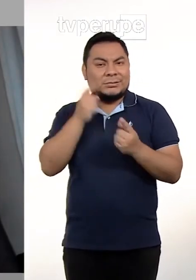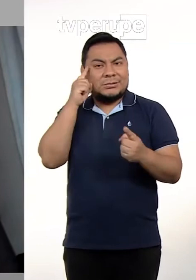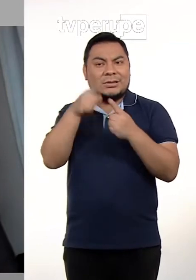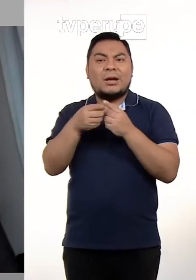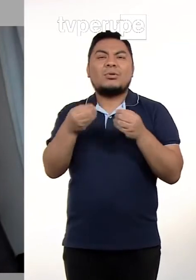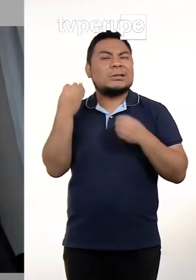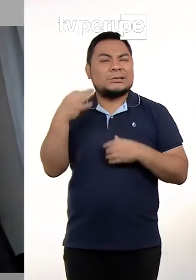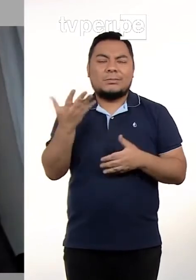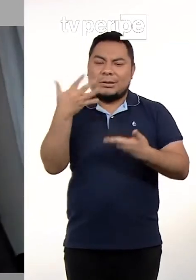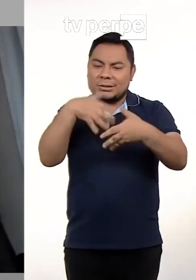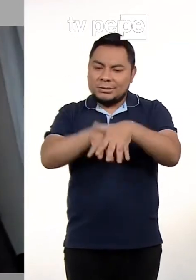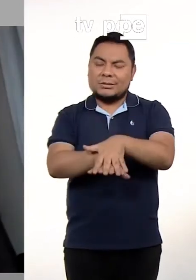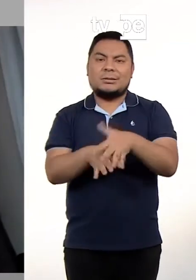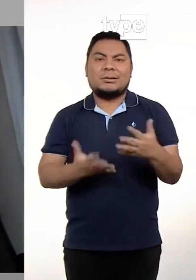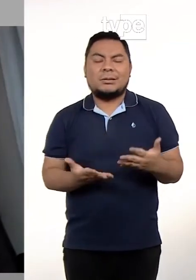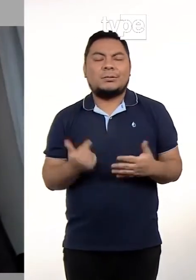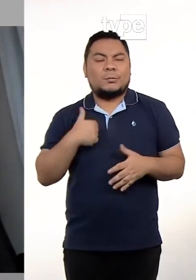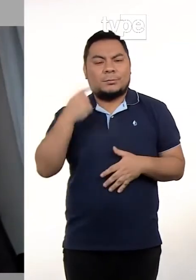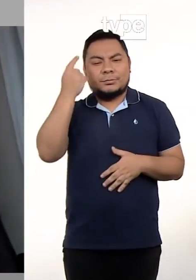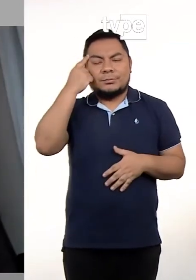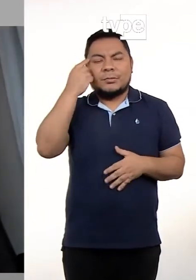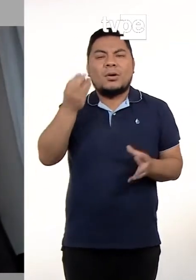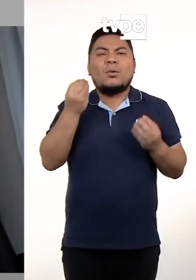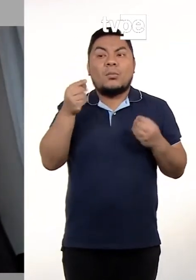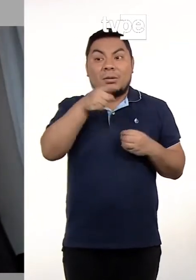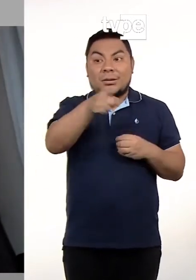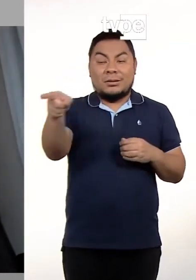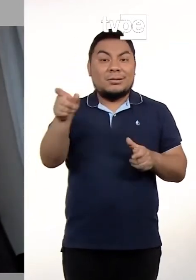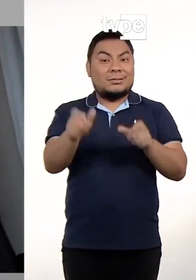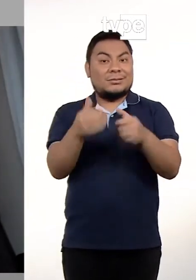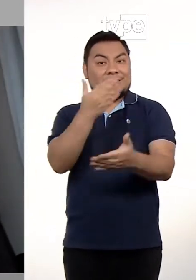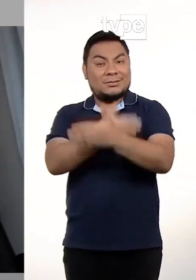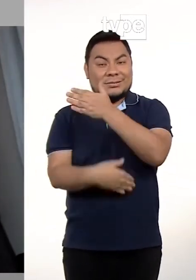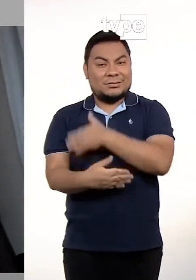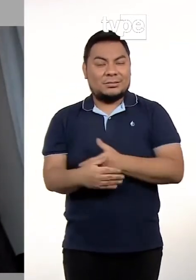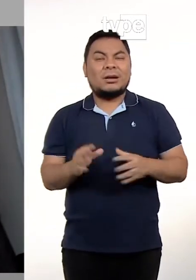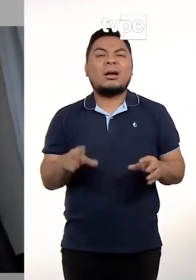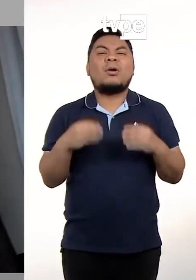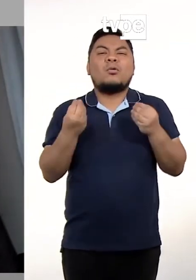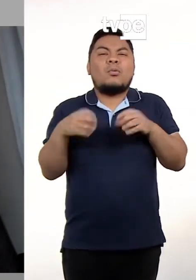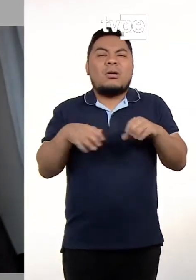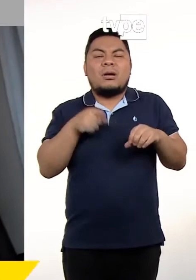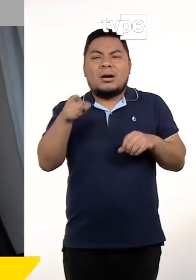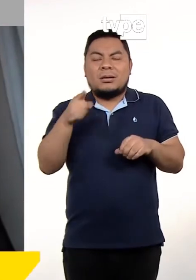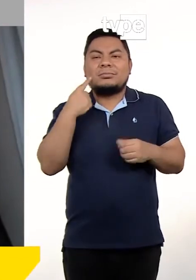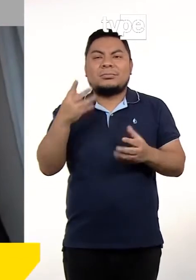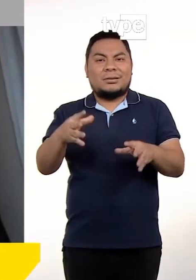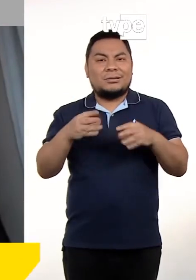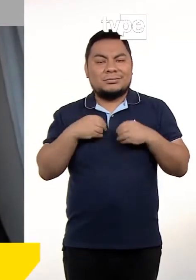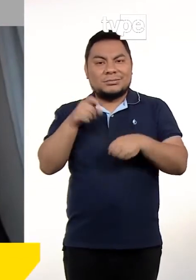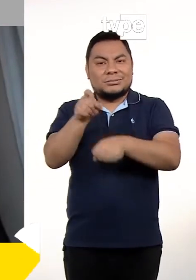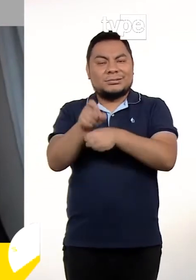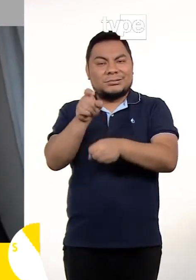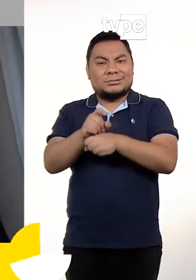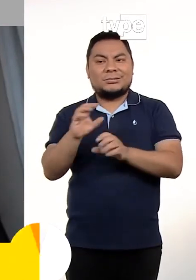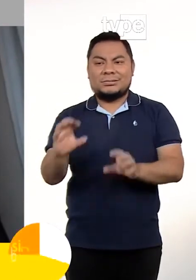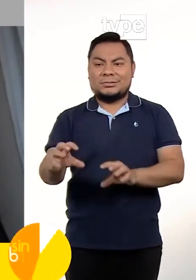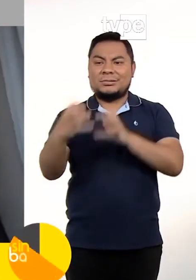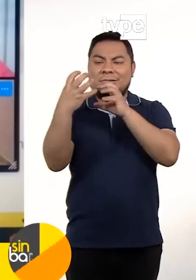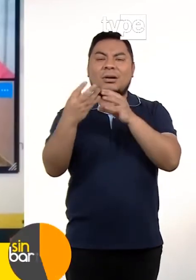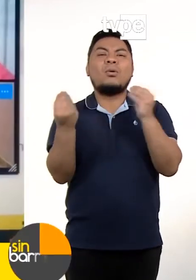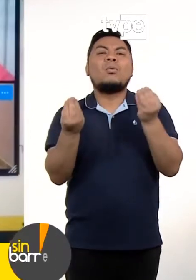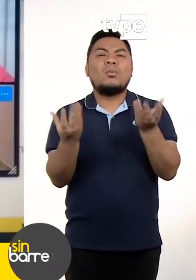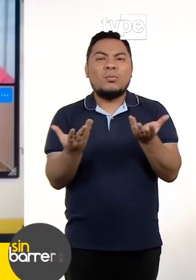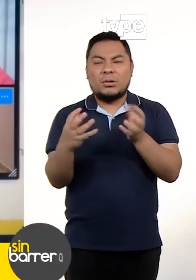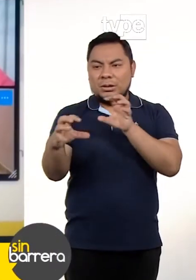luchar por lo de la inclusión, pues nosotros tenemos que ver de que estos chicos, ver cómo ellos nos recepcionan a